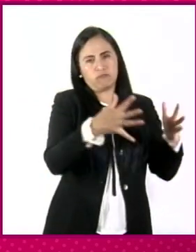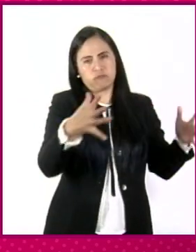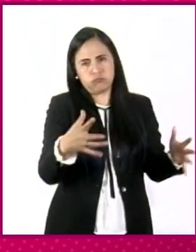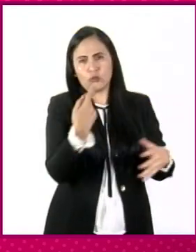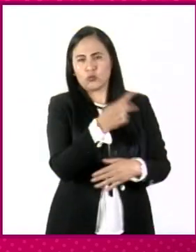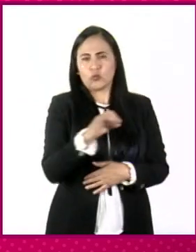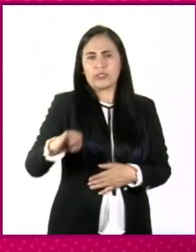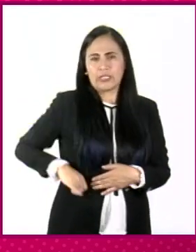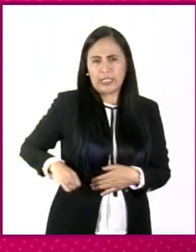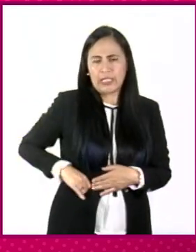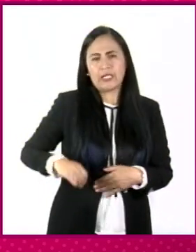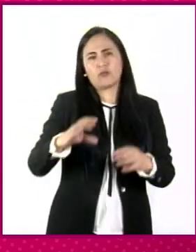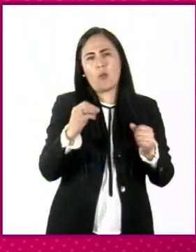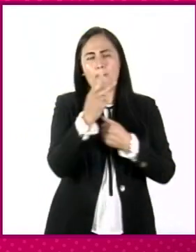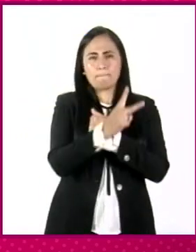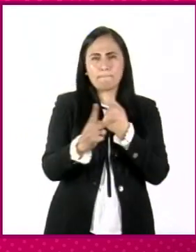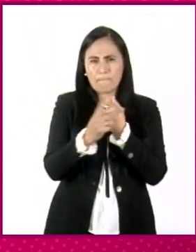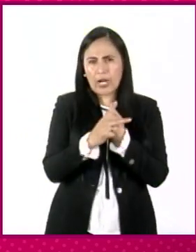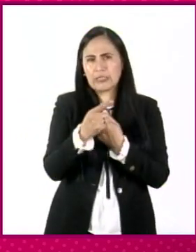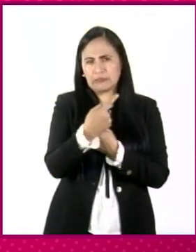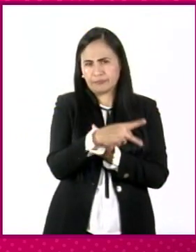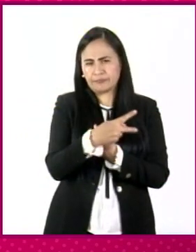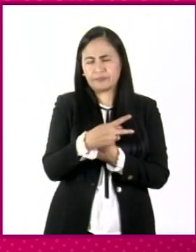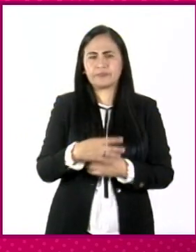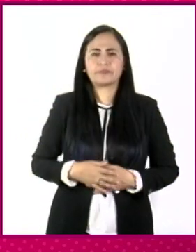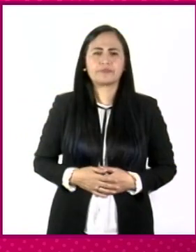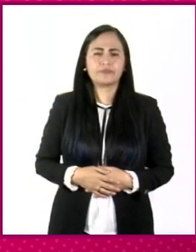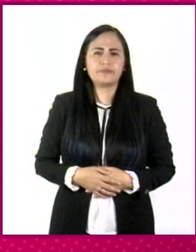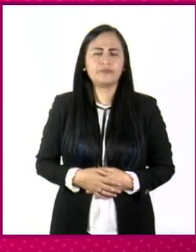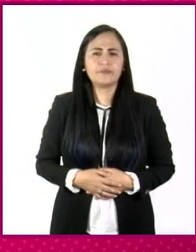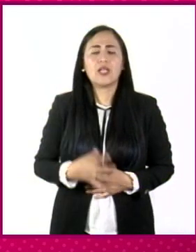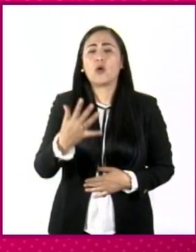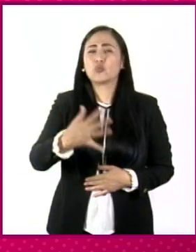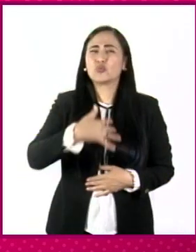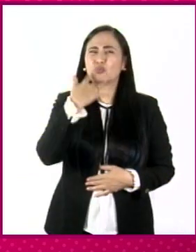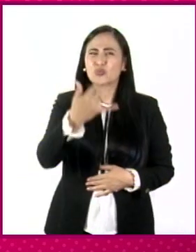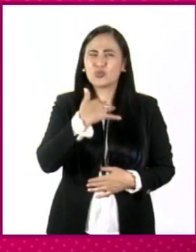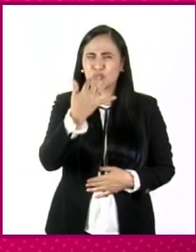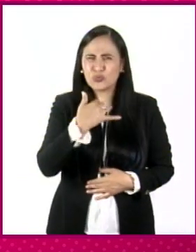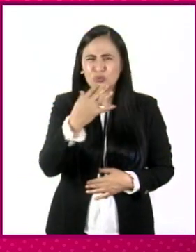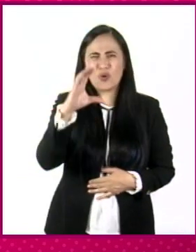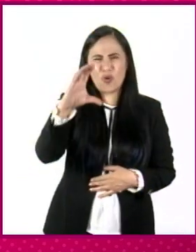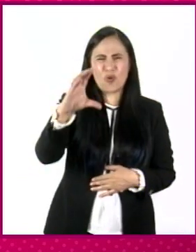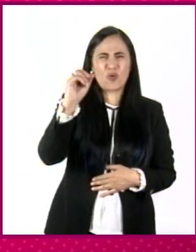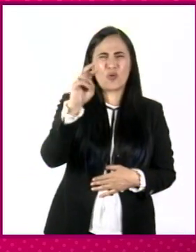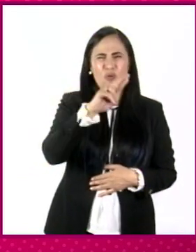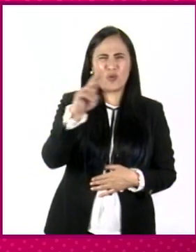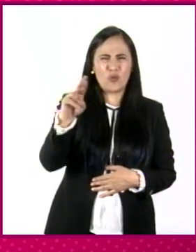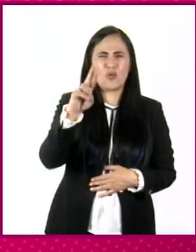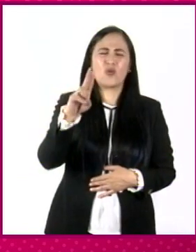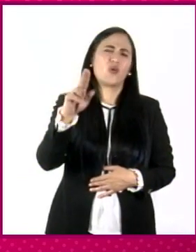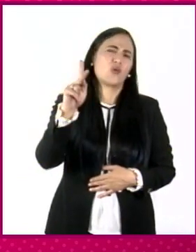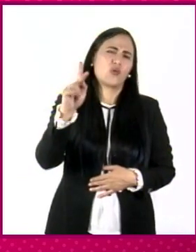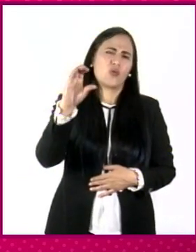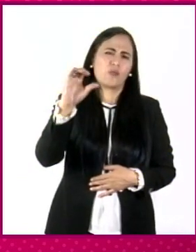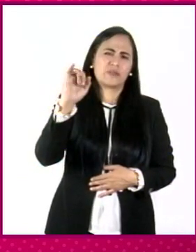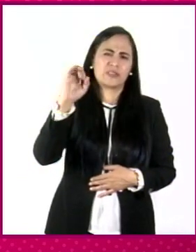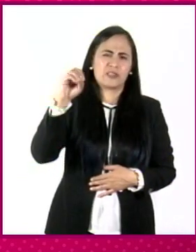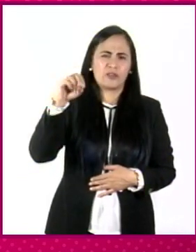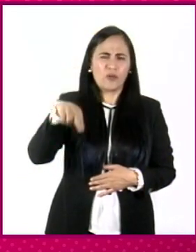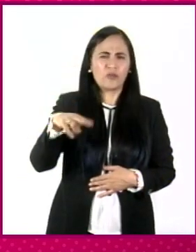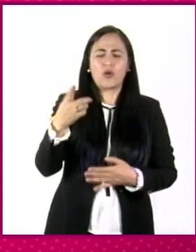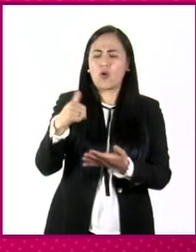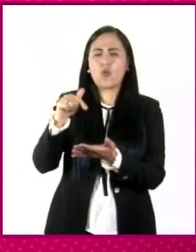nación, y pensar la corrupción como este espacio donde estas decisiones en